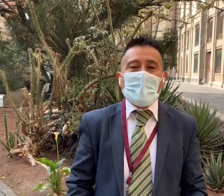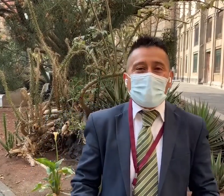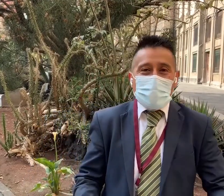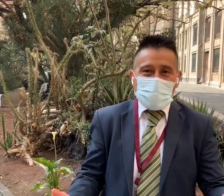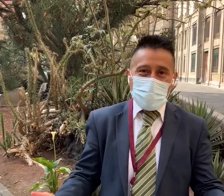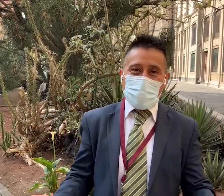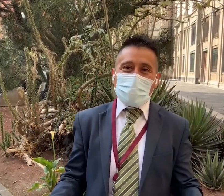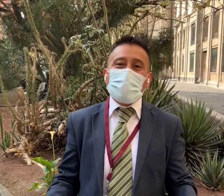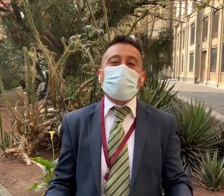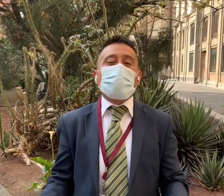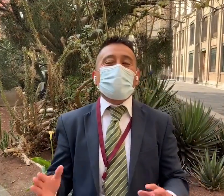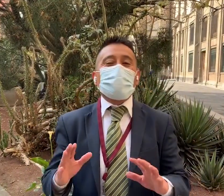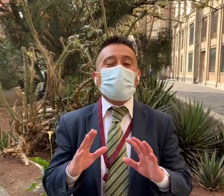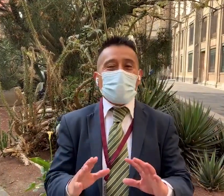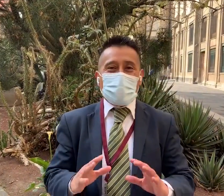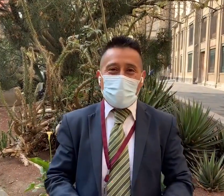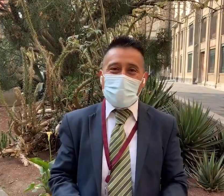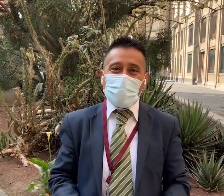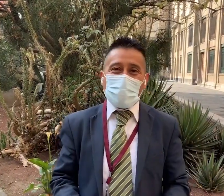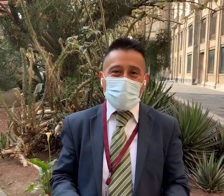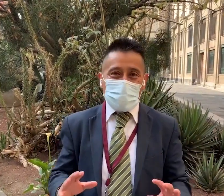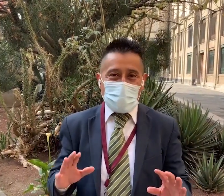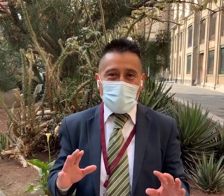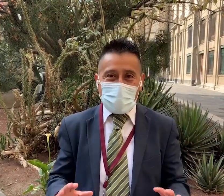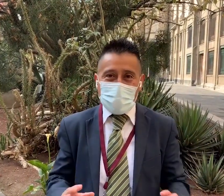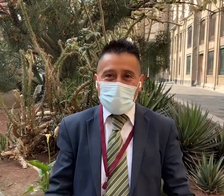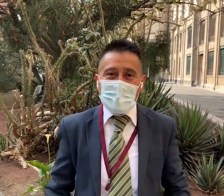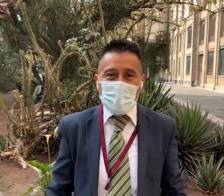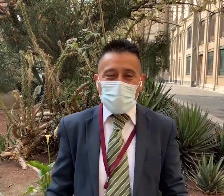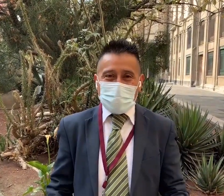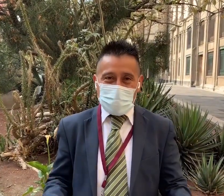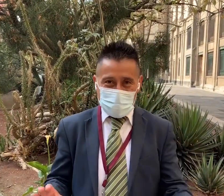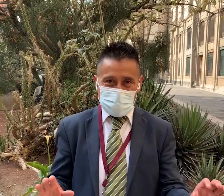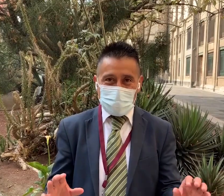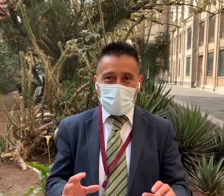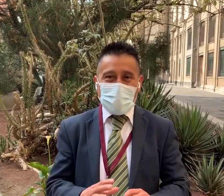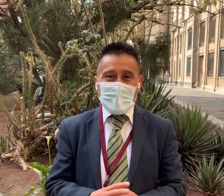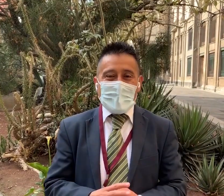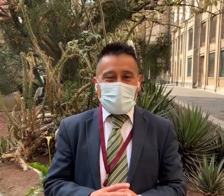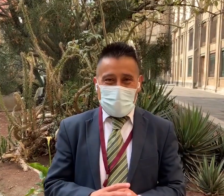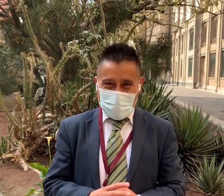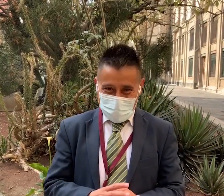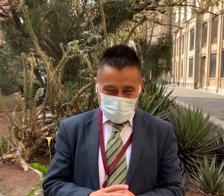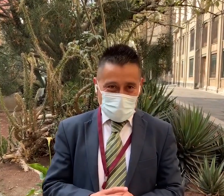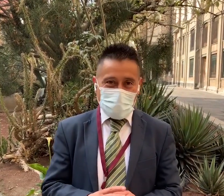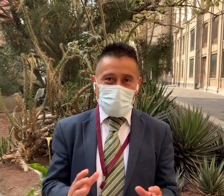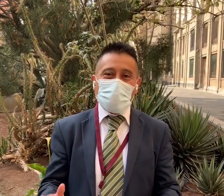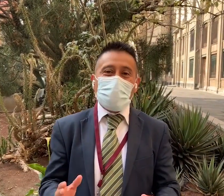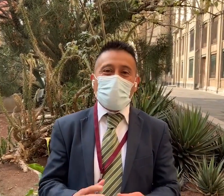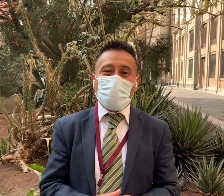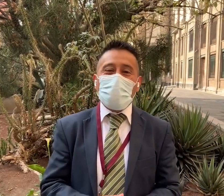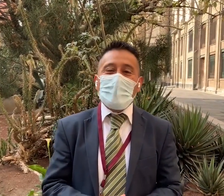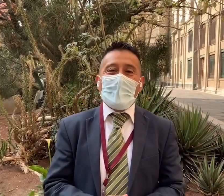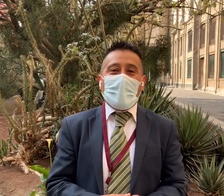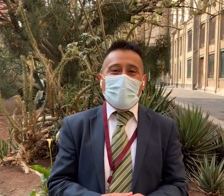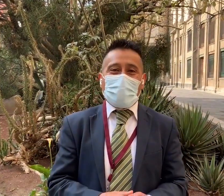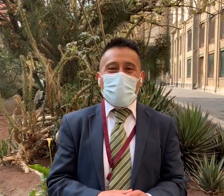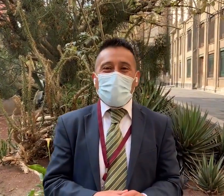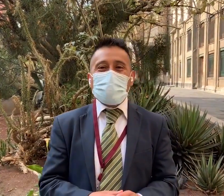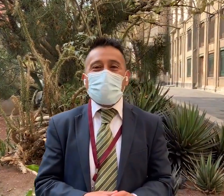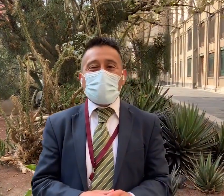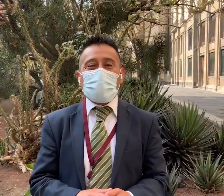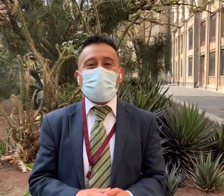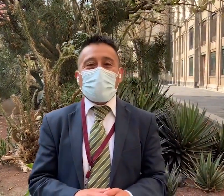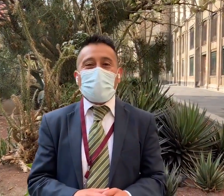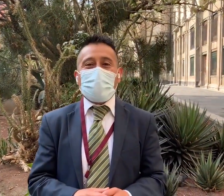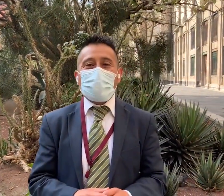salud, temas importantes por principio de cuentas, lo que sucedió ayer con esta persona que se filtró, coló a la